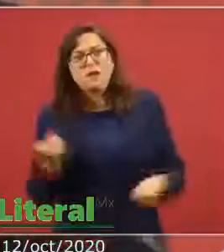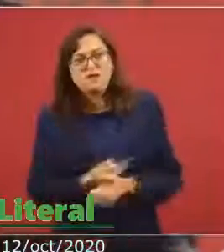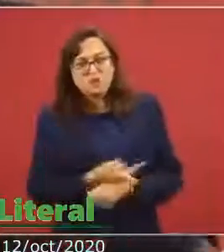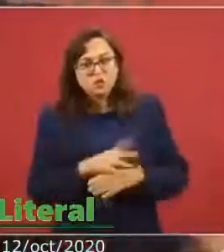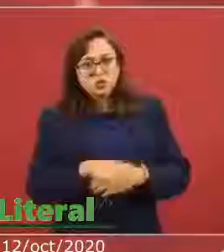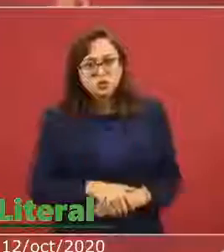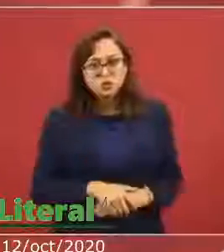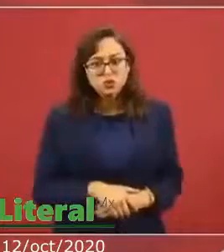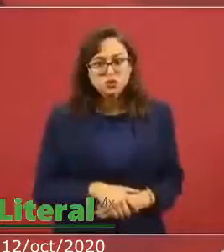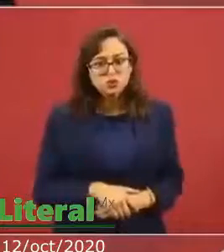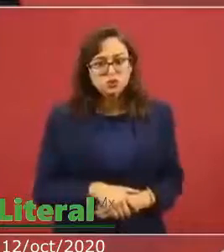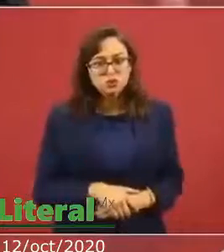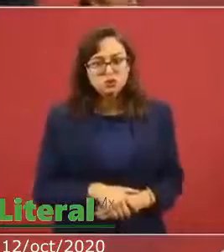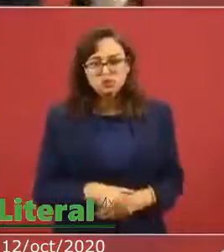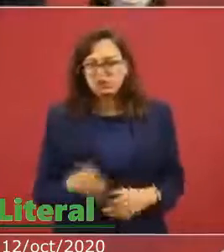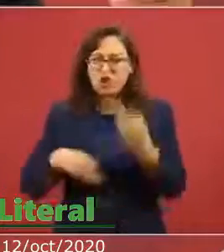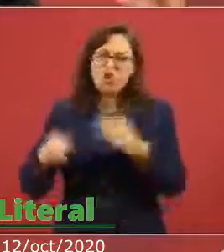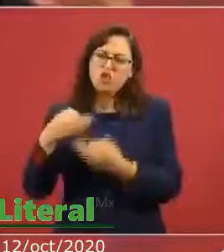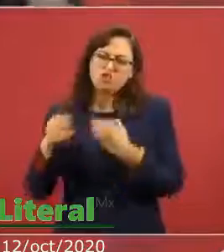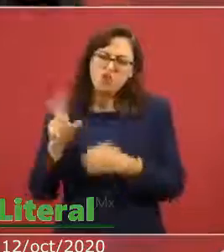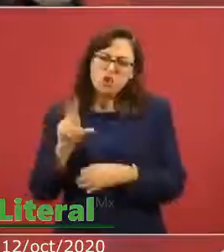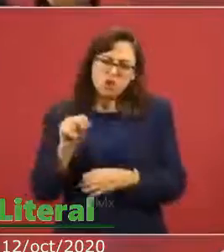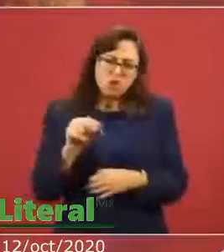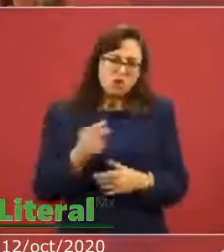Pero los medios más influyentes